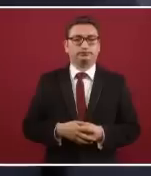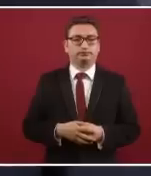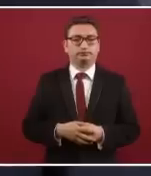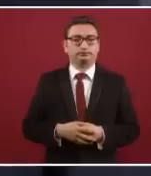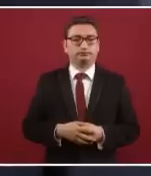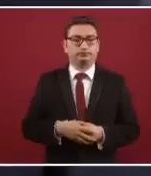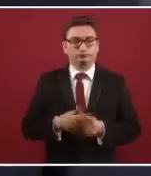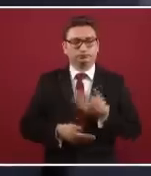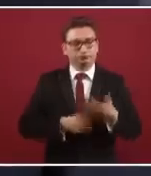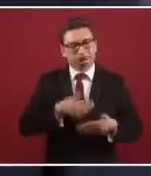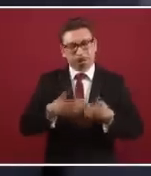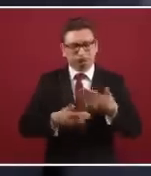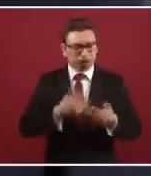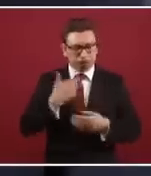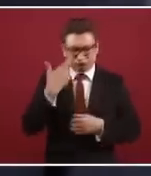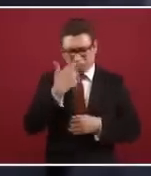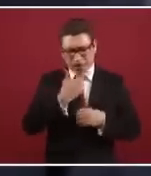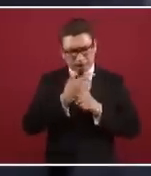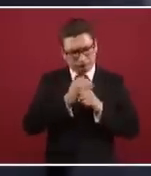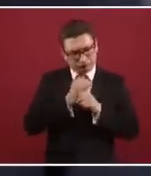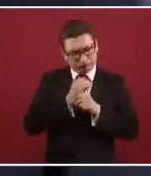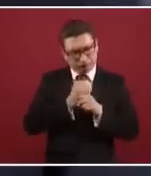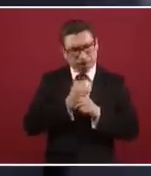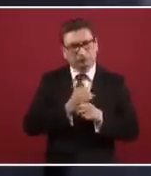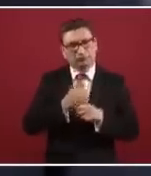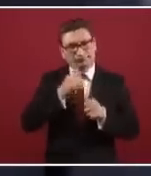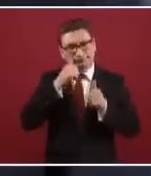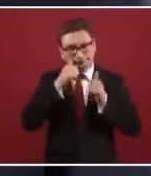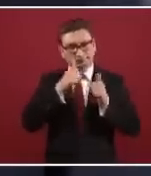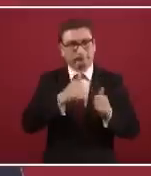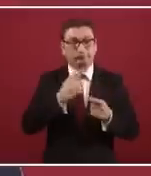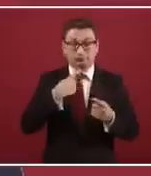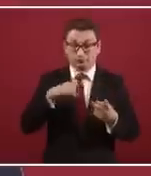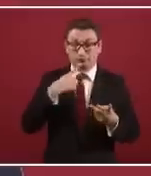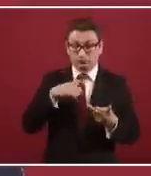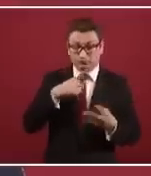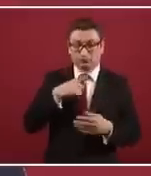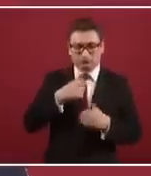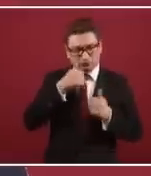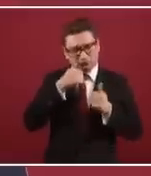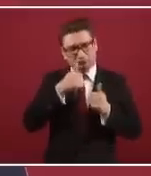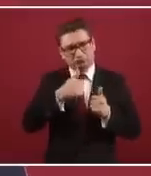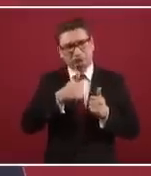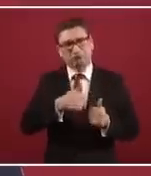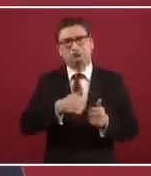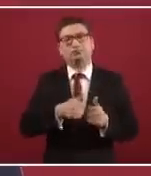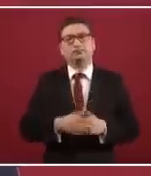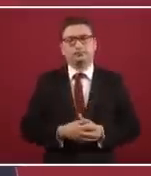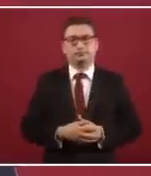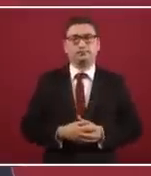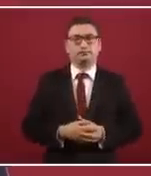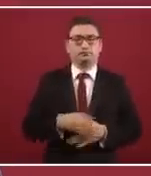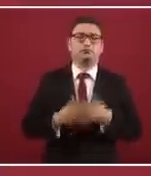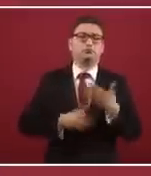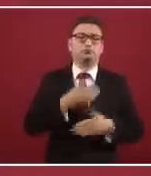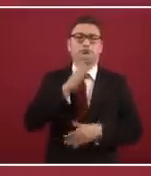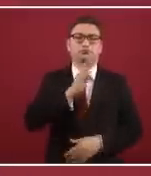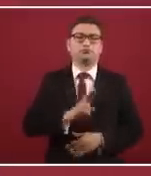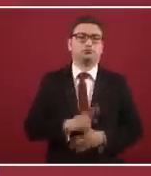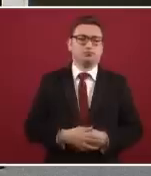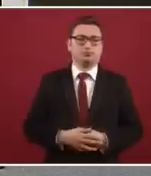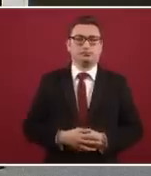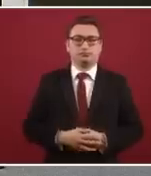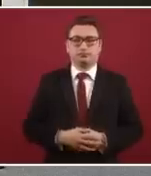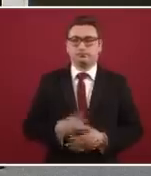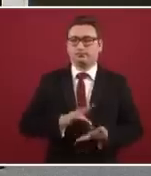darle seguimiento, atender el reclamo, la demanda y resolver el problema.